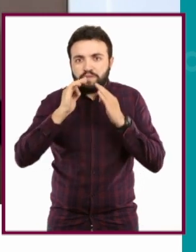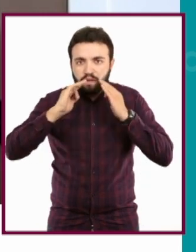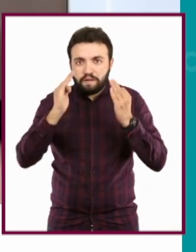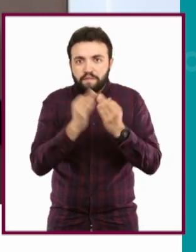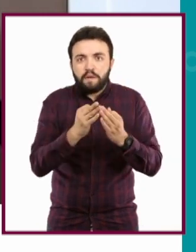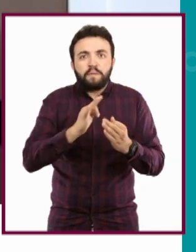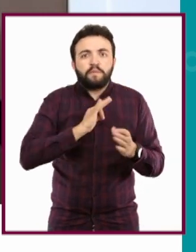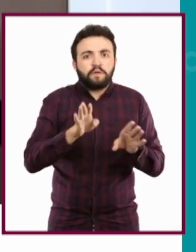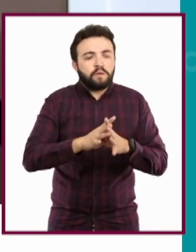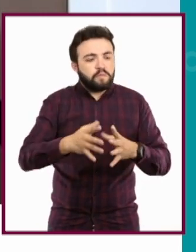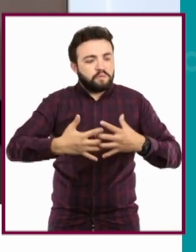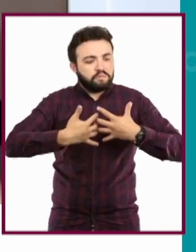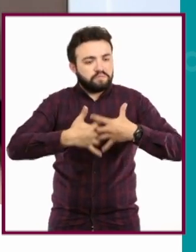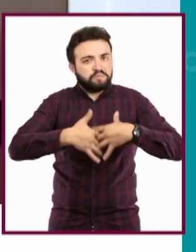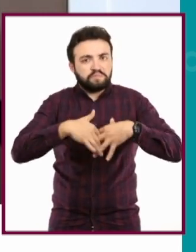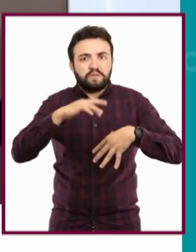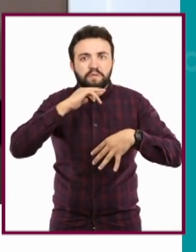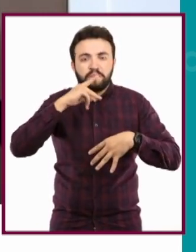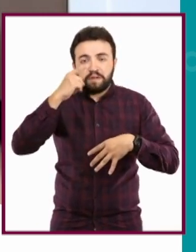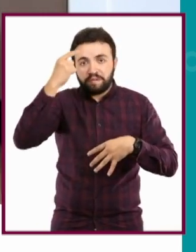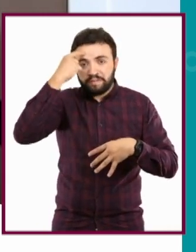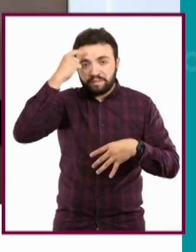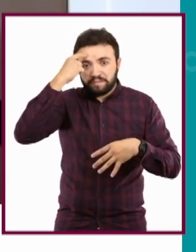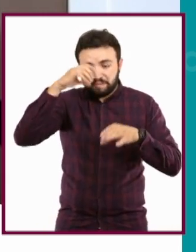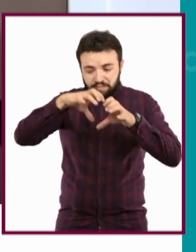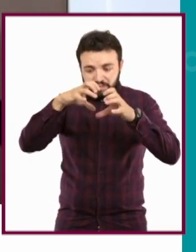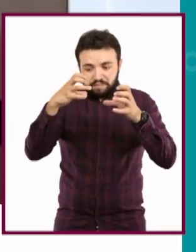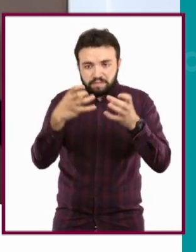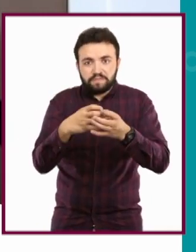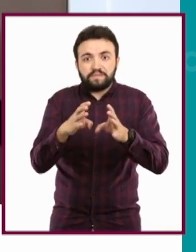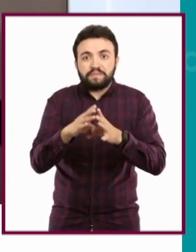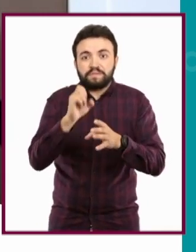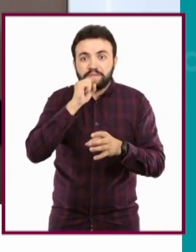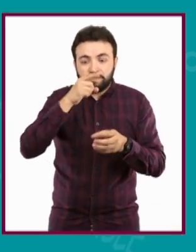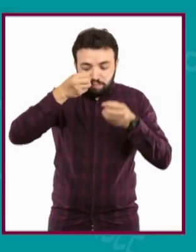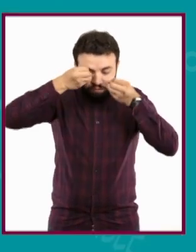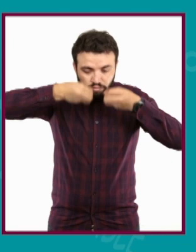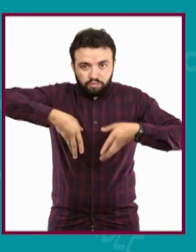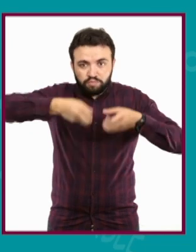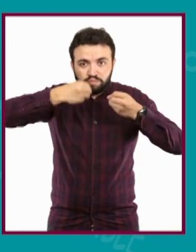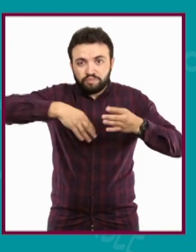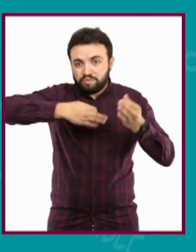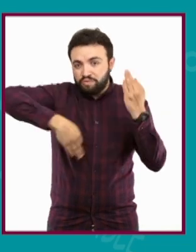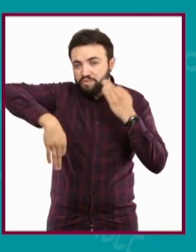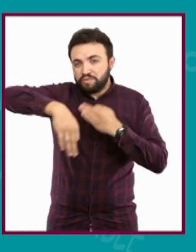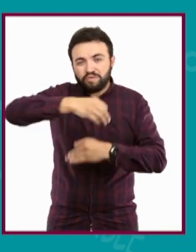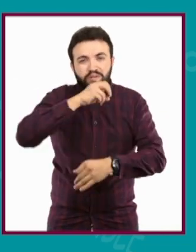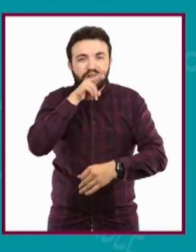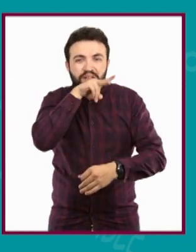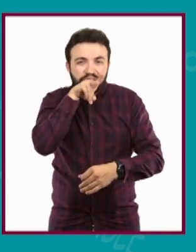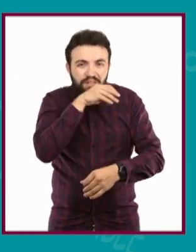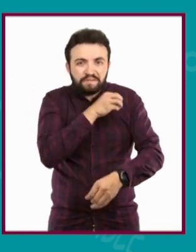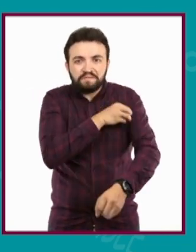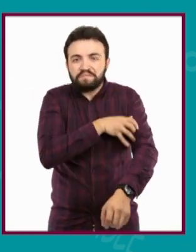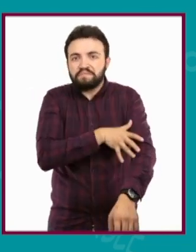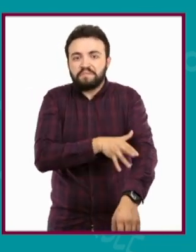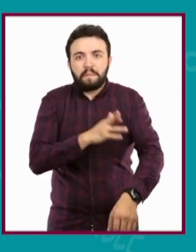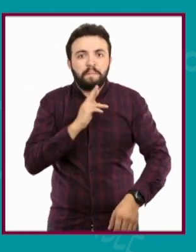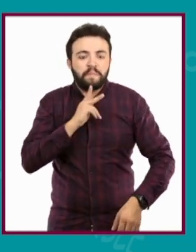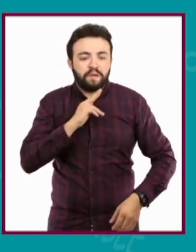más integrado del cerebro y del resto de nuestro sistema nervioso.